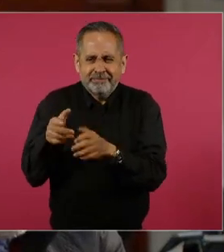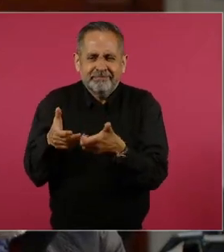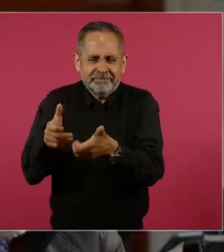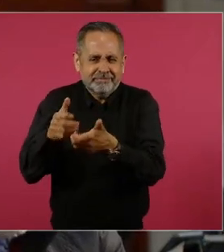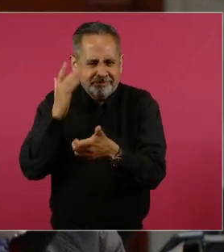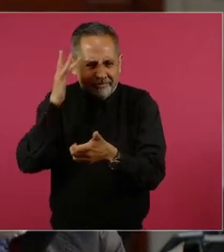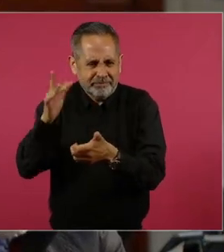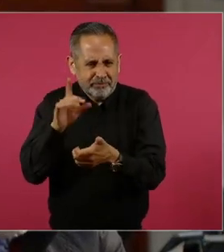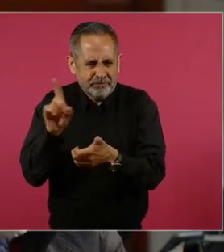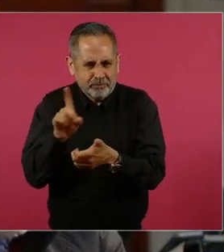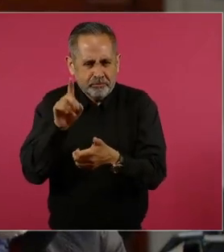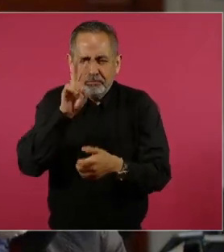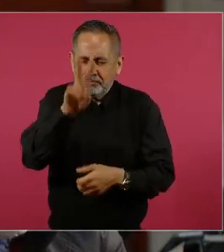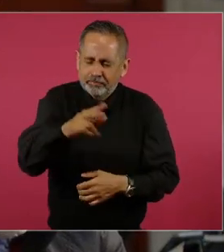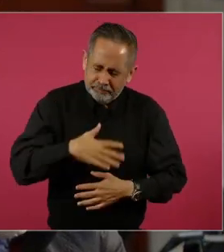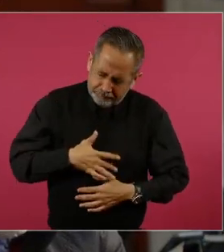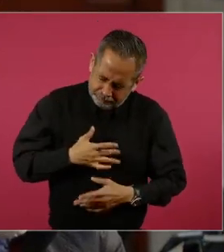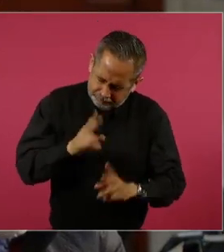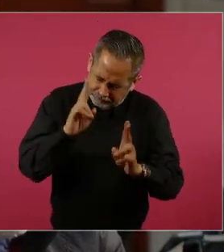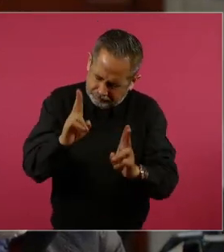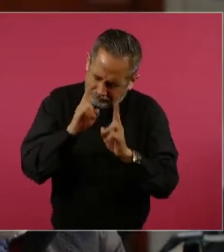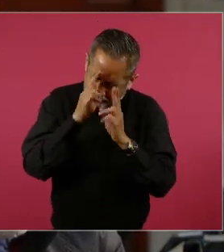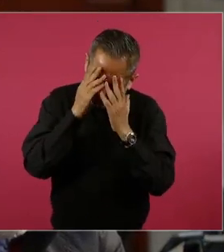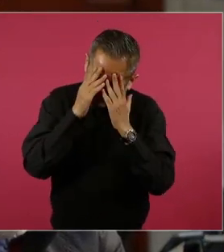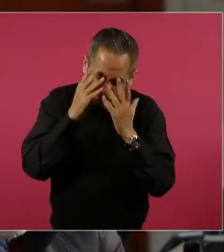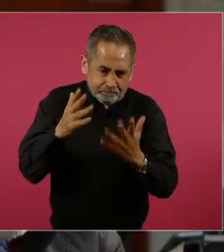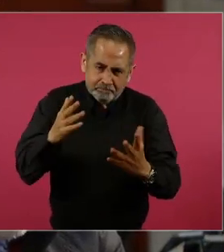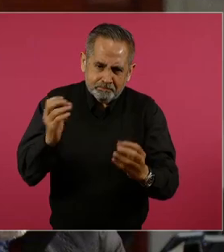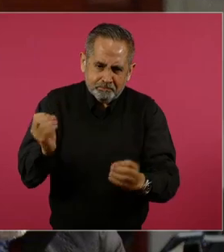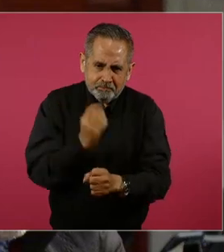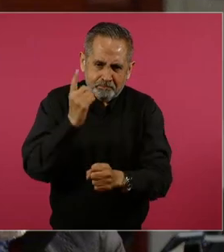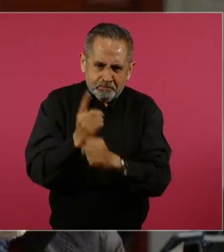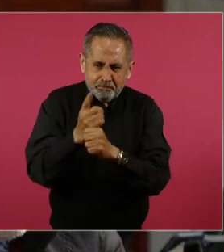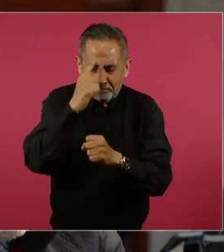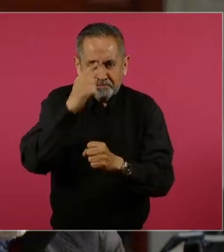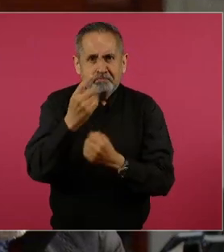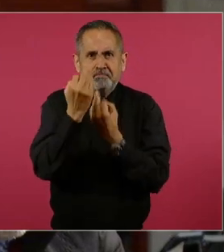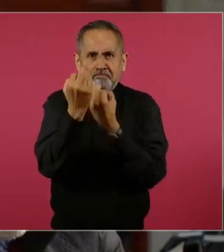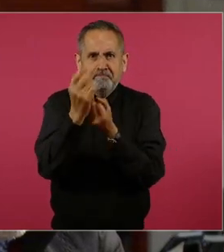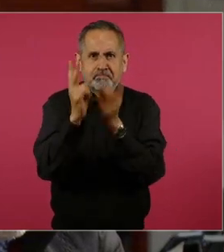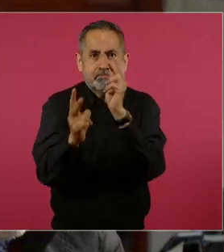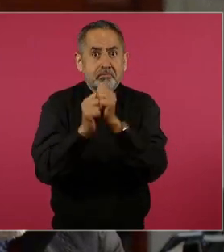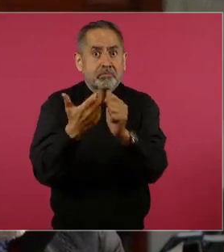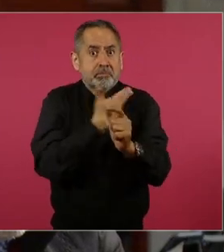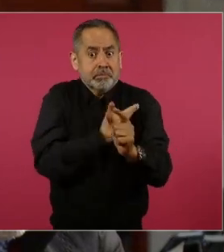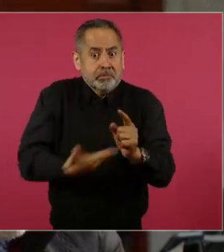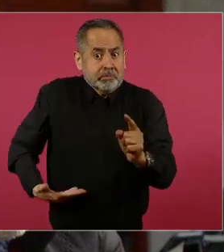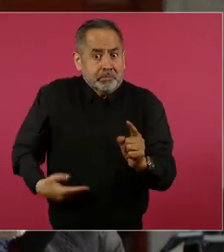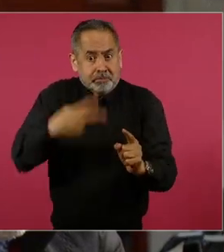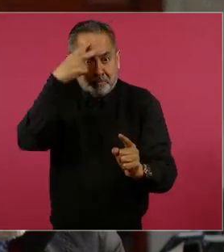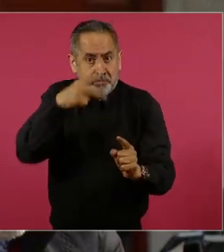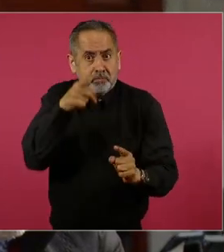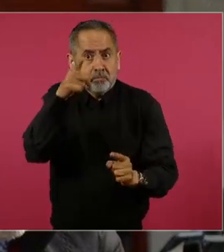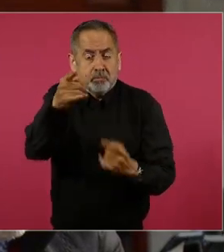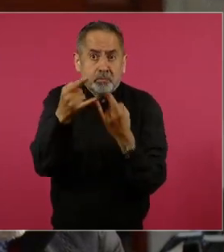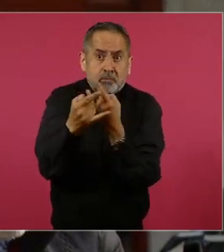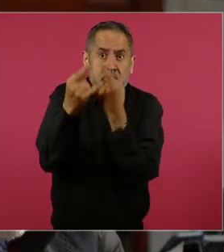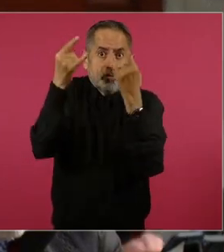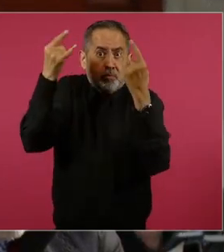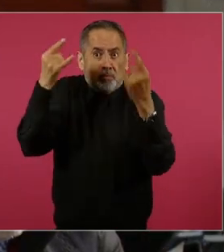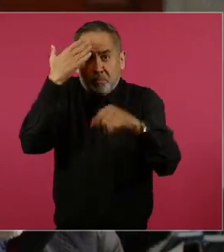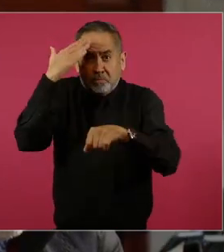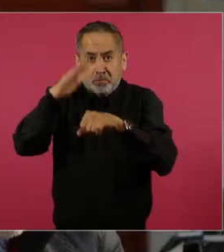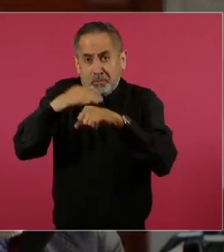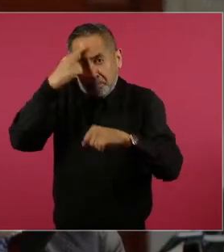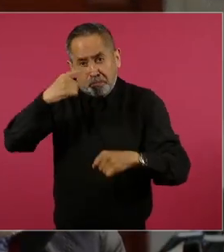es un honor tener la oportunidad de dirigirme a un presidente de la República y sobre todo a uno que ha hecho historia y que seguirá haciendo